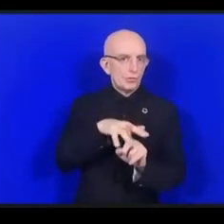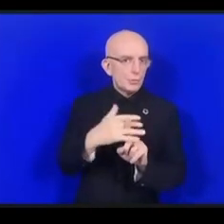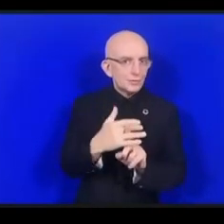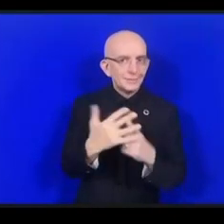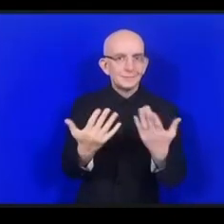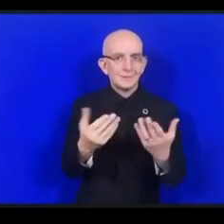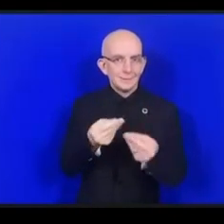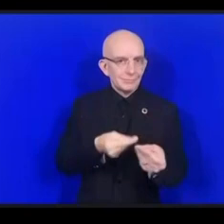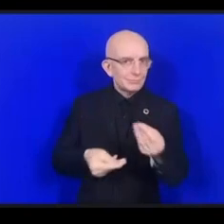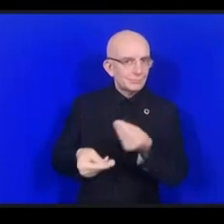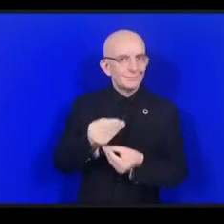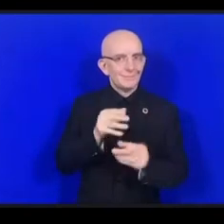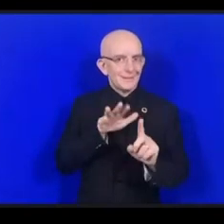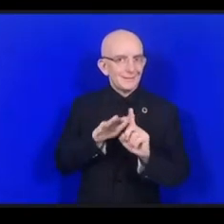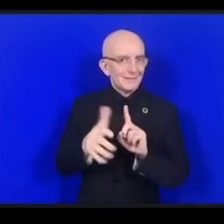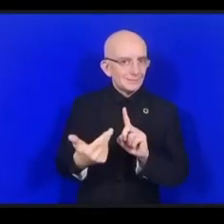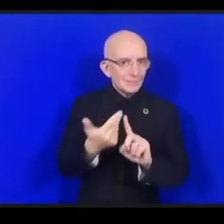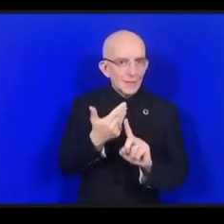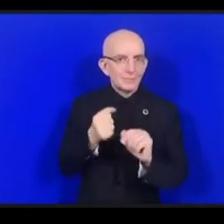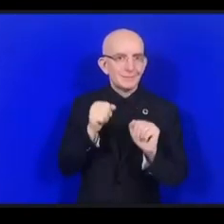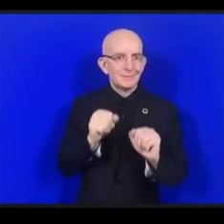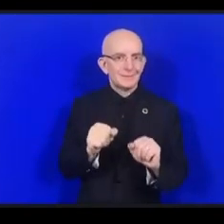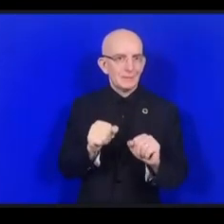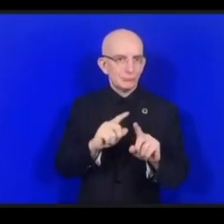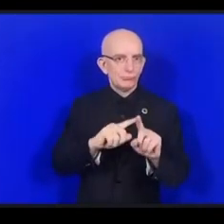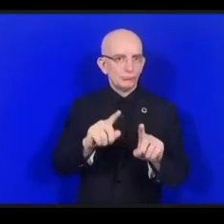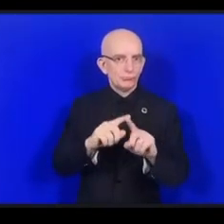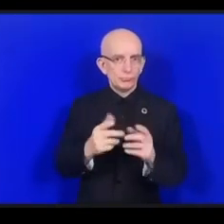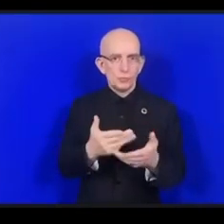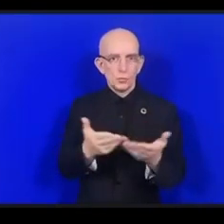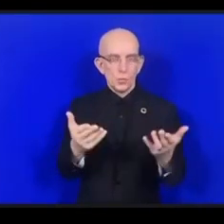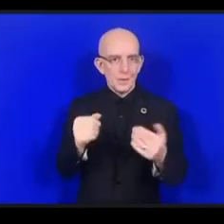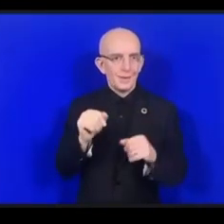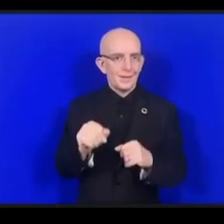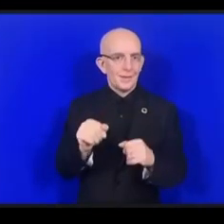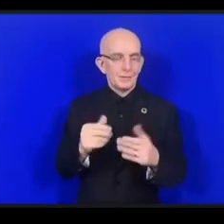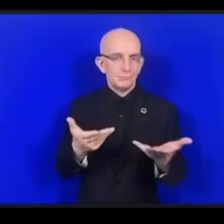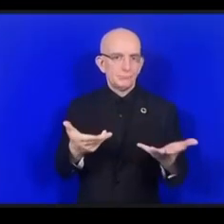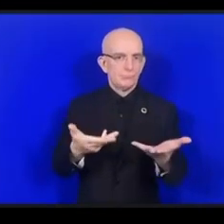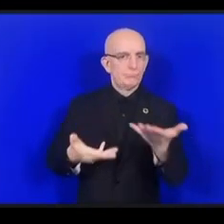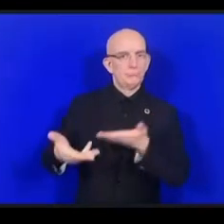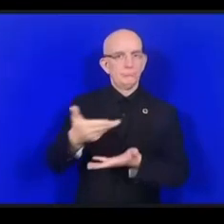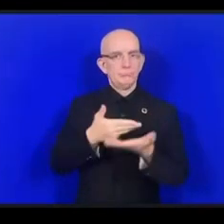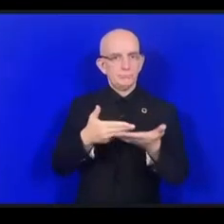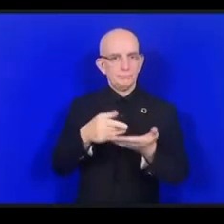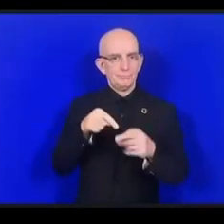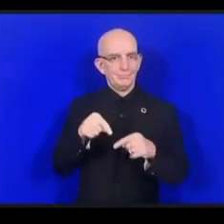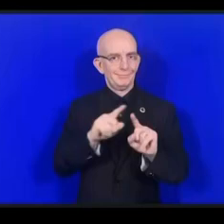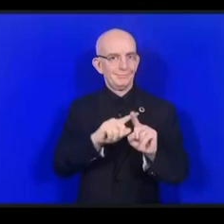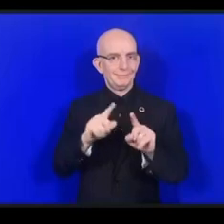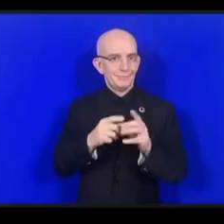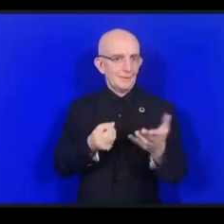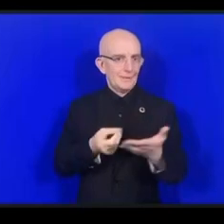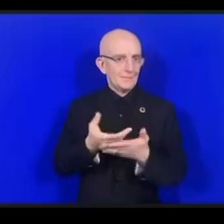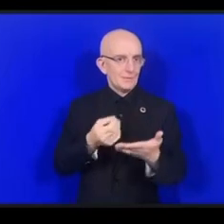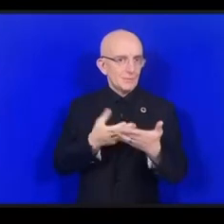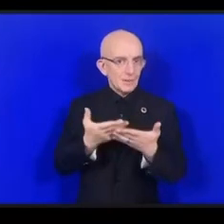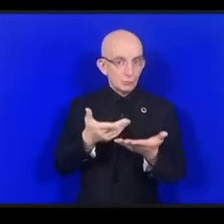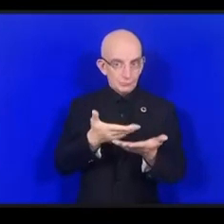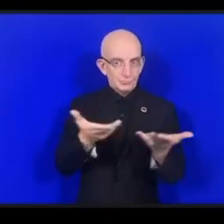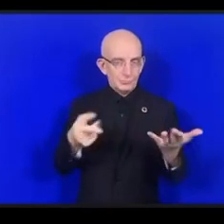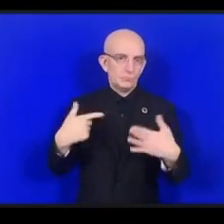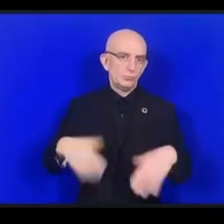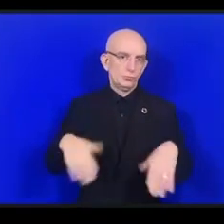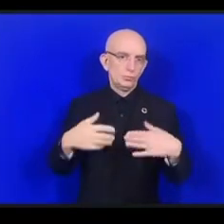el flujo del conocimiento de información es algo cardinal muchos están aquí porque trabajan sobre cuestiones tan importantes sobre el